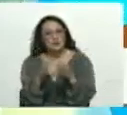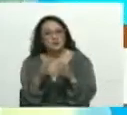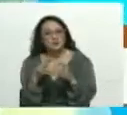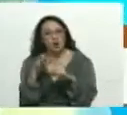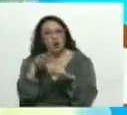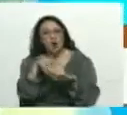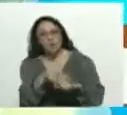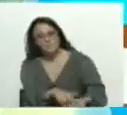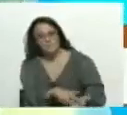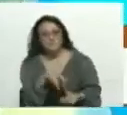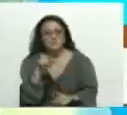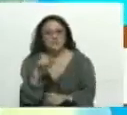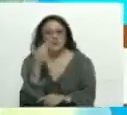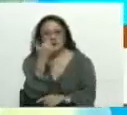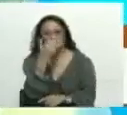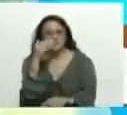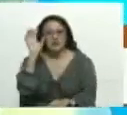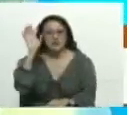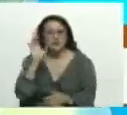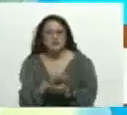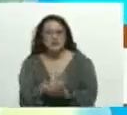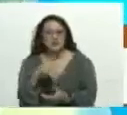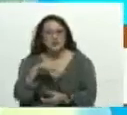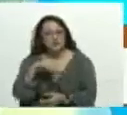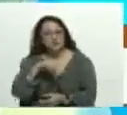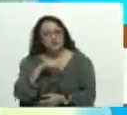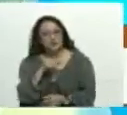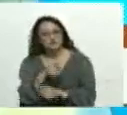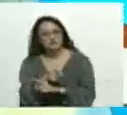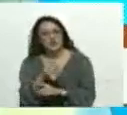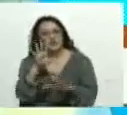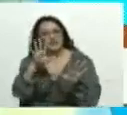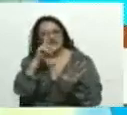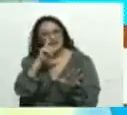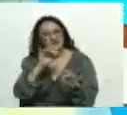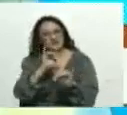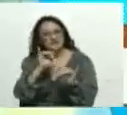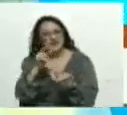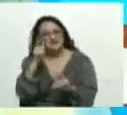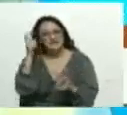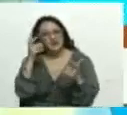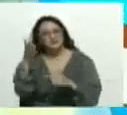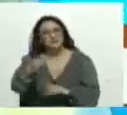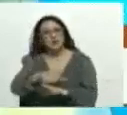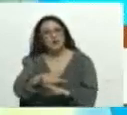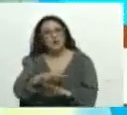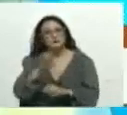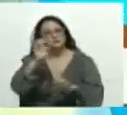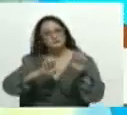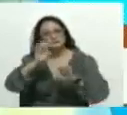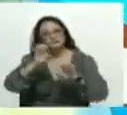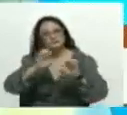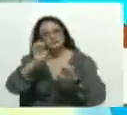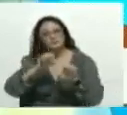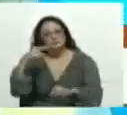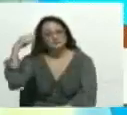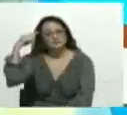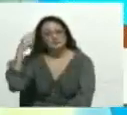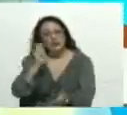opresora capitalista y yo creo que tenemos el deber diez años después de la partida del comandante Chávez de estudiarlo de meterle la cabeza